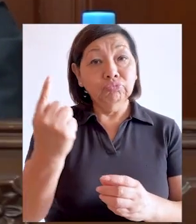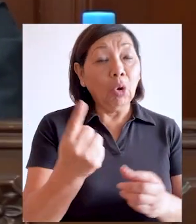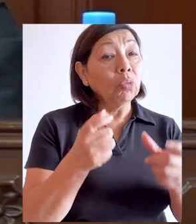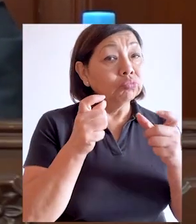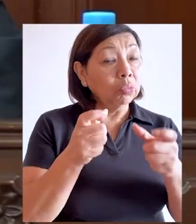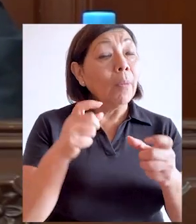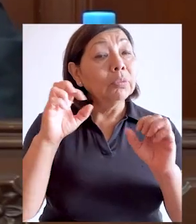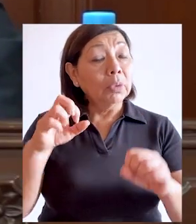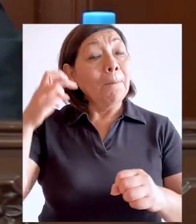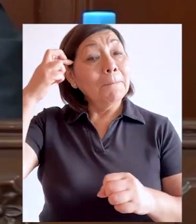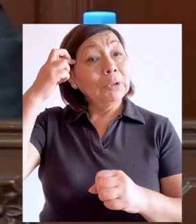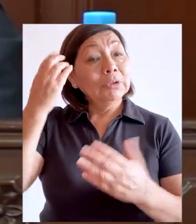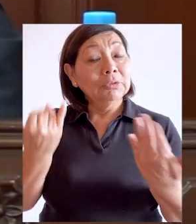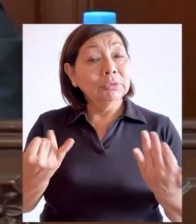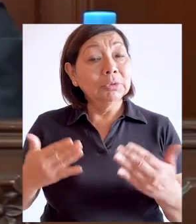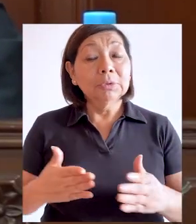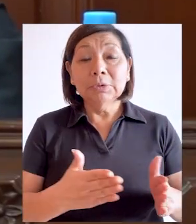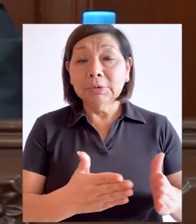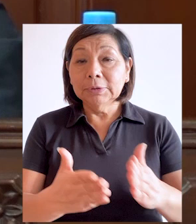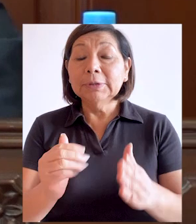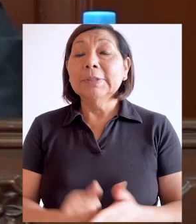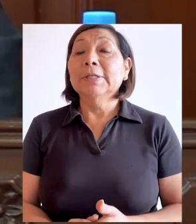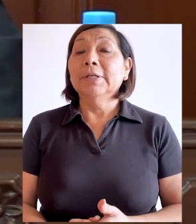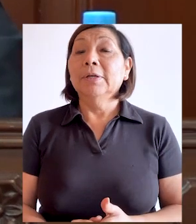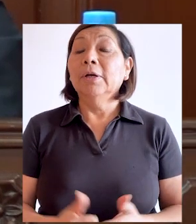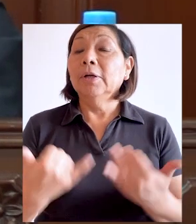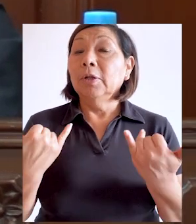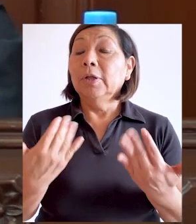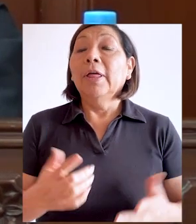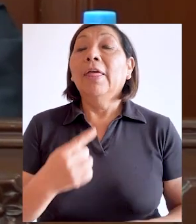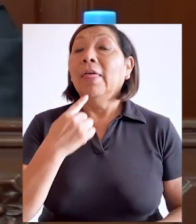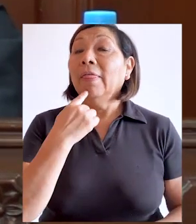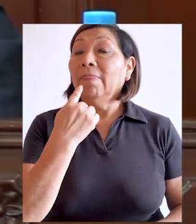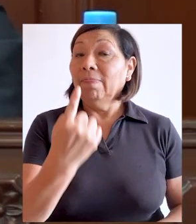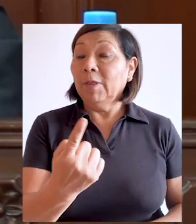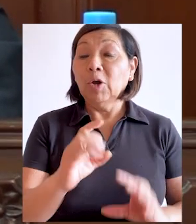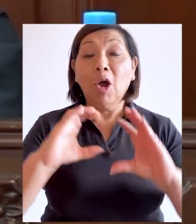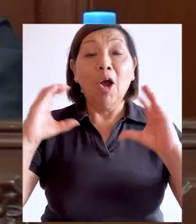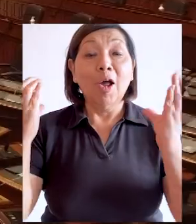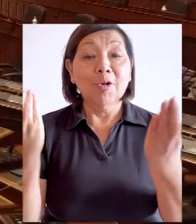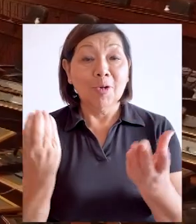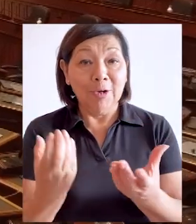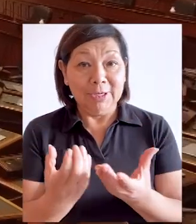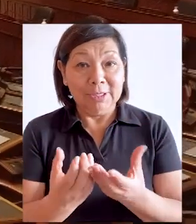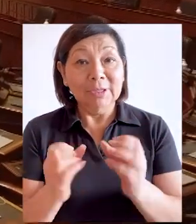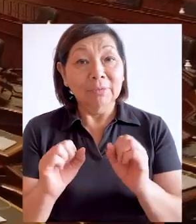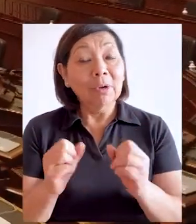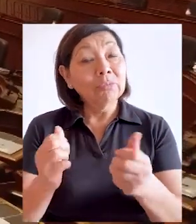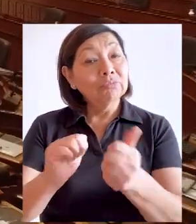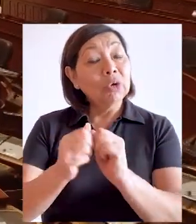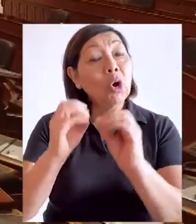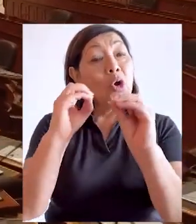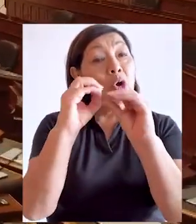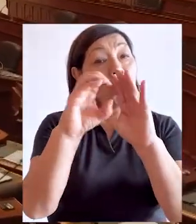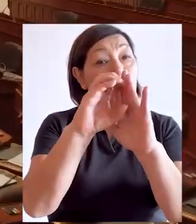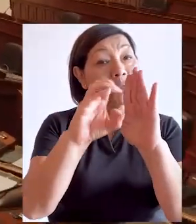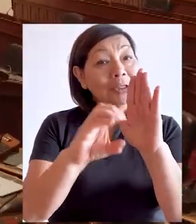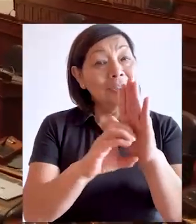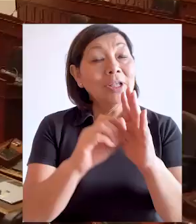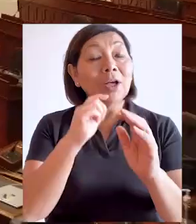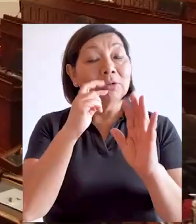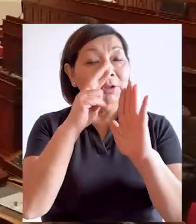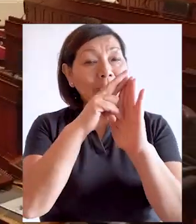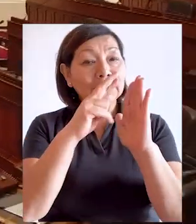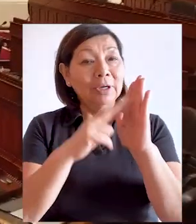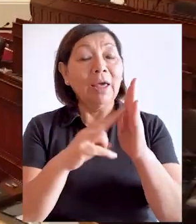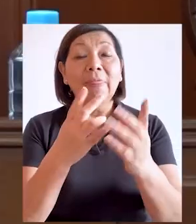dignatarios están sujetos a control político y, siguiendo esta línea doctrinaria, el actual colegiado ha exhortado al Congreso de la República para reformar la